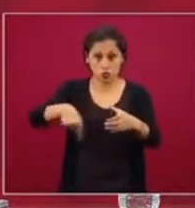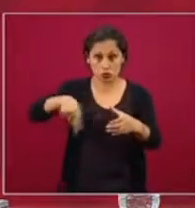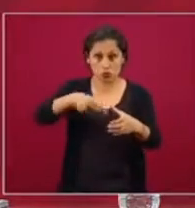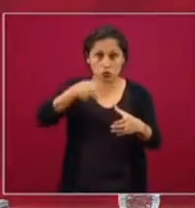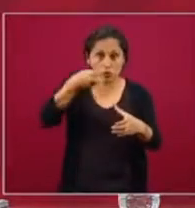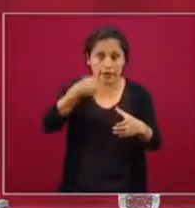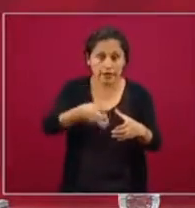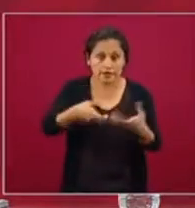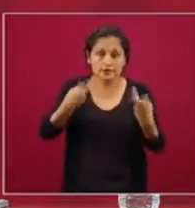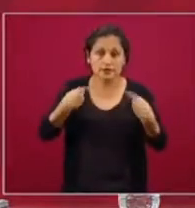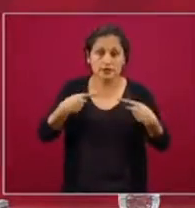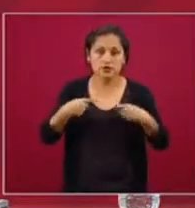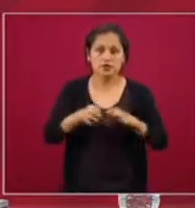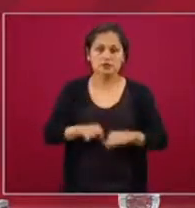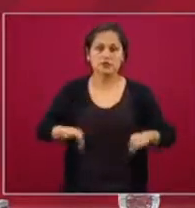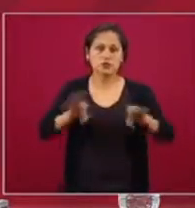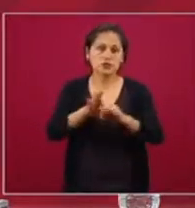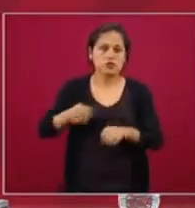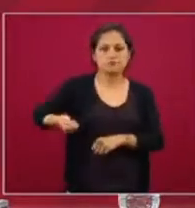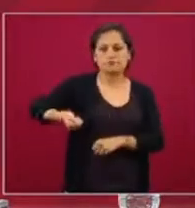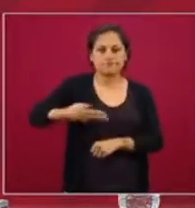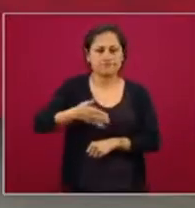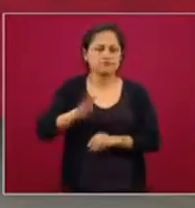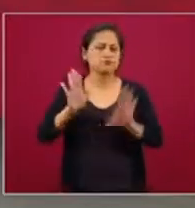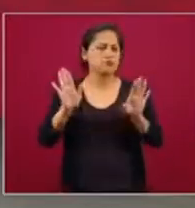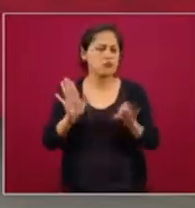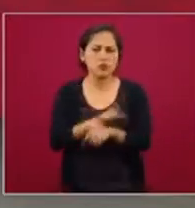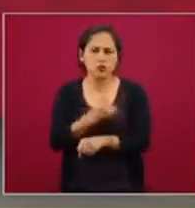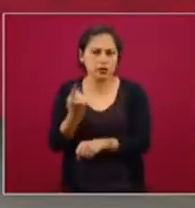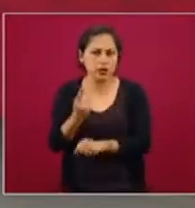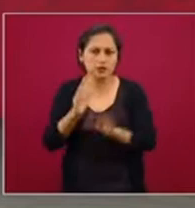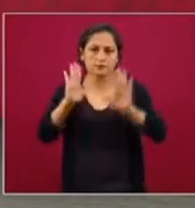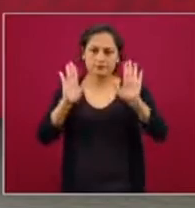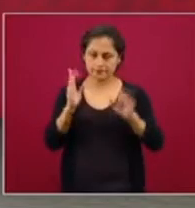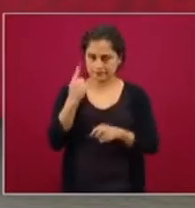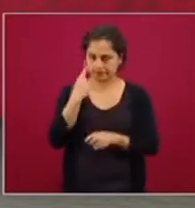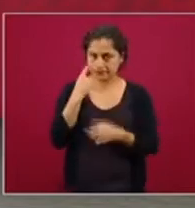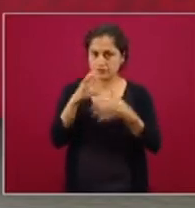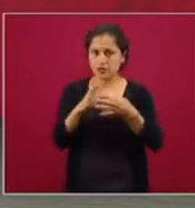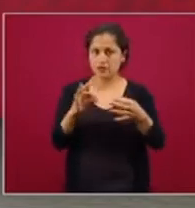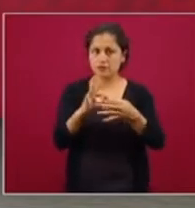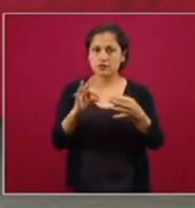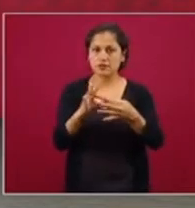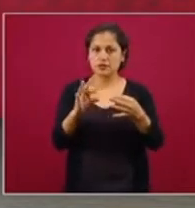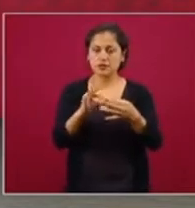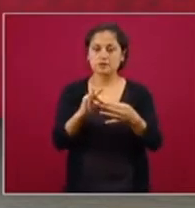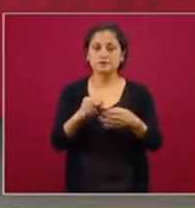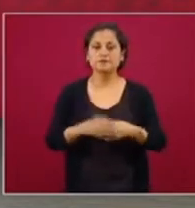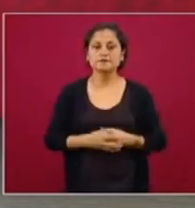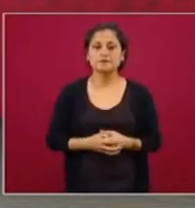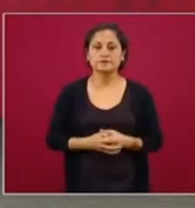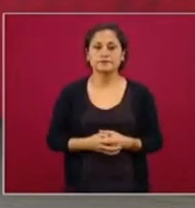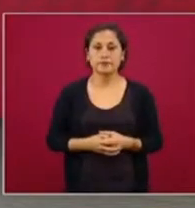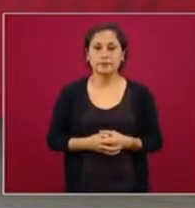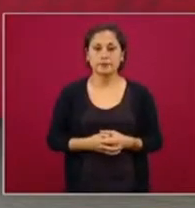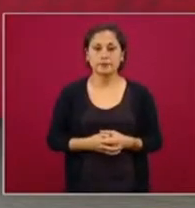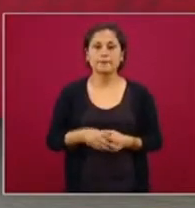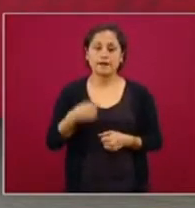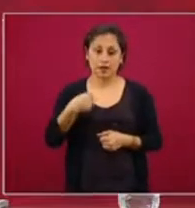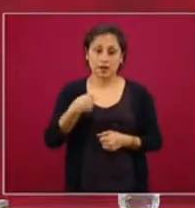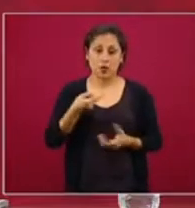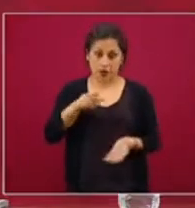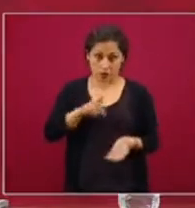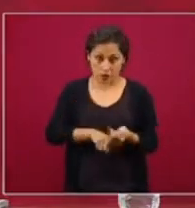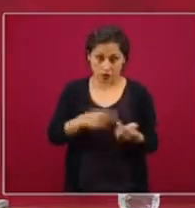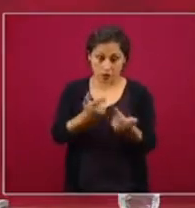estratégicamente importantes por distintas razones. Voy a mencionar algunas y voy a incluir precisamente a los